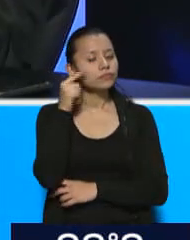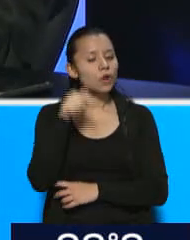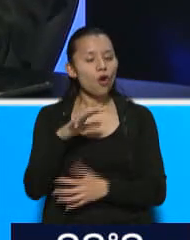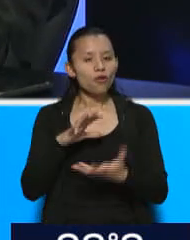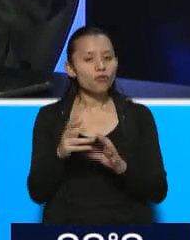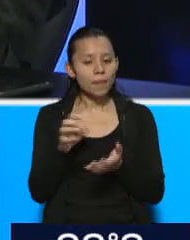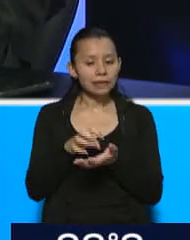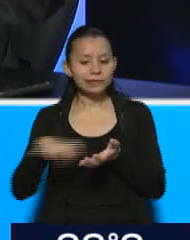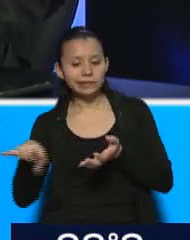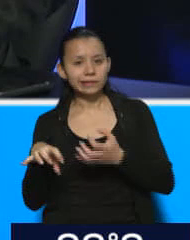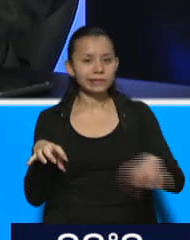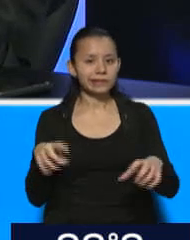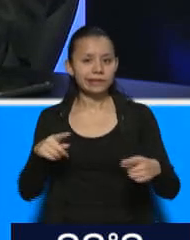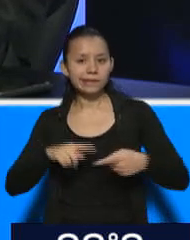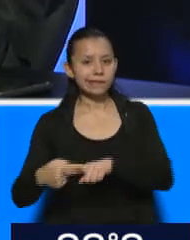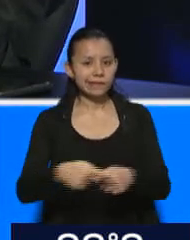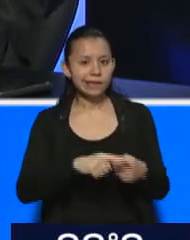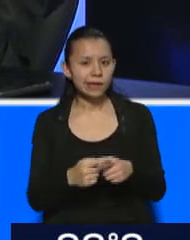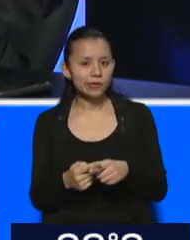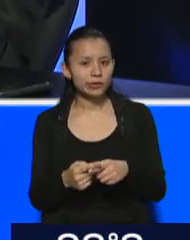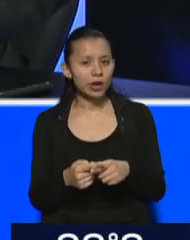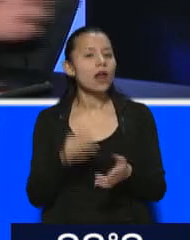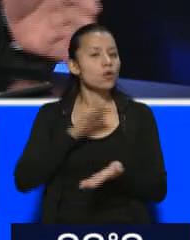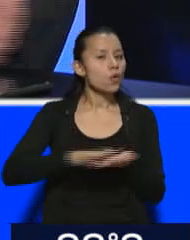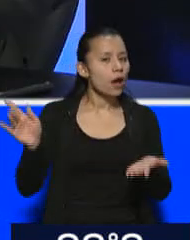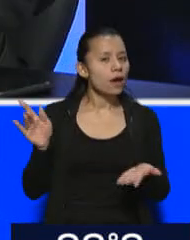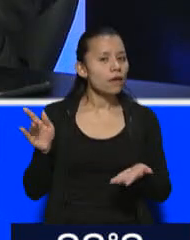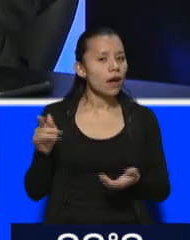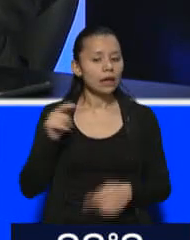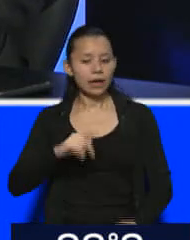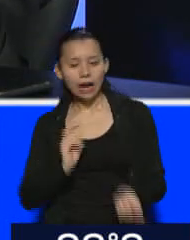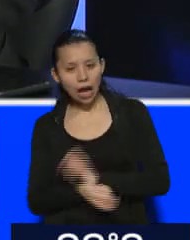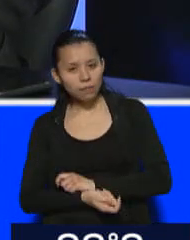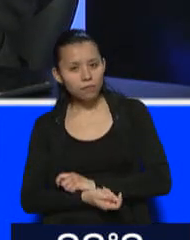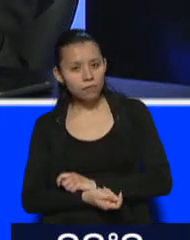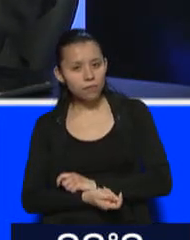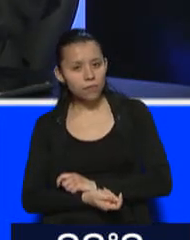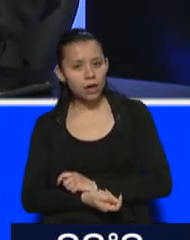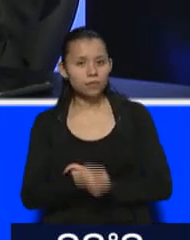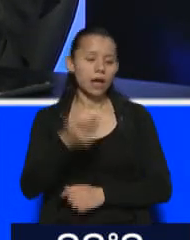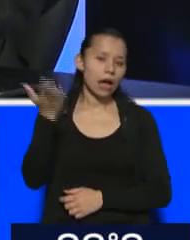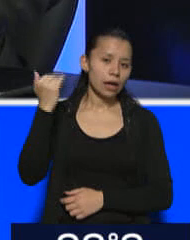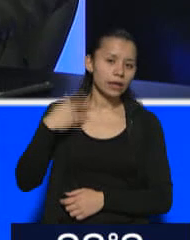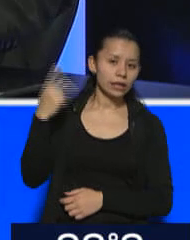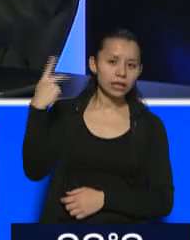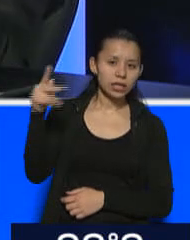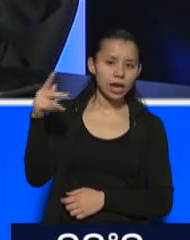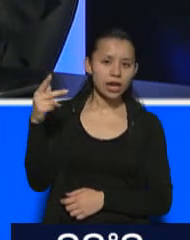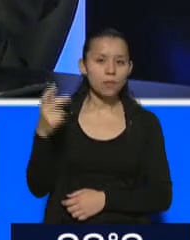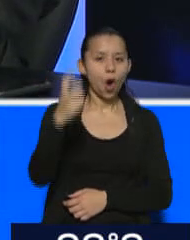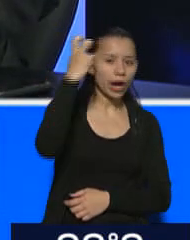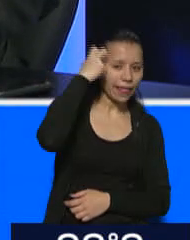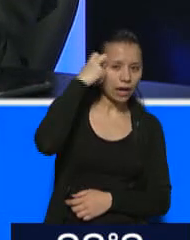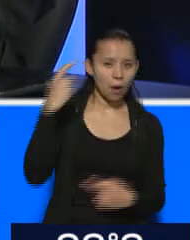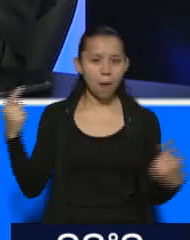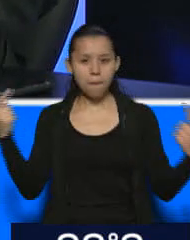grieta que tuvimos hasta este momento, después de varios años, entre el kirchnerismo y el radicalismo